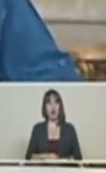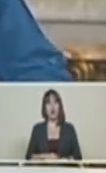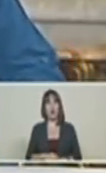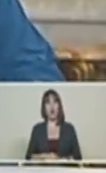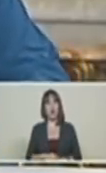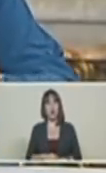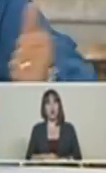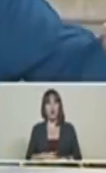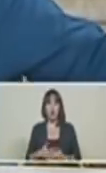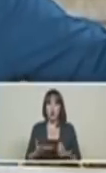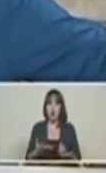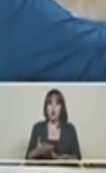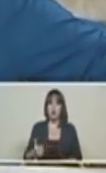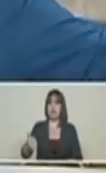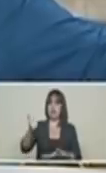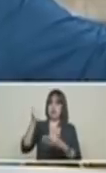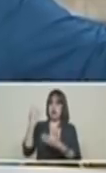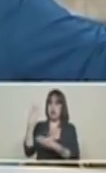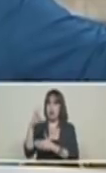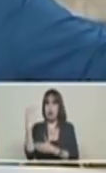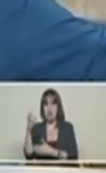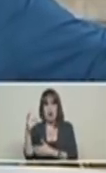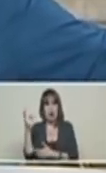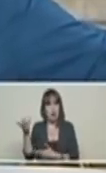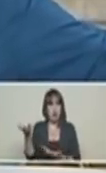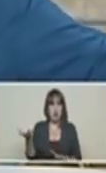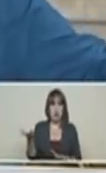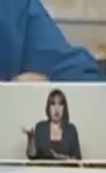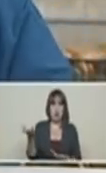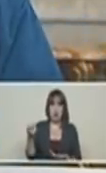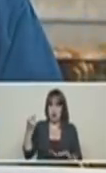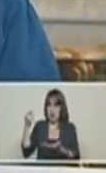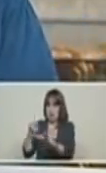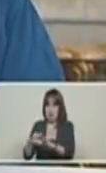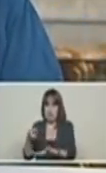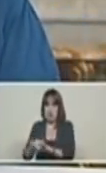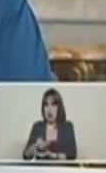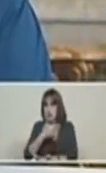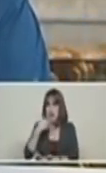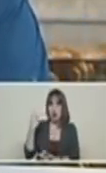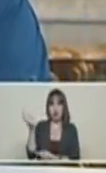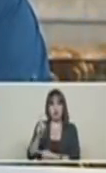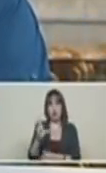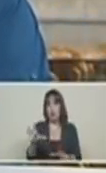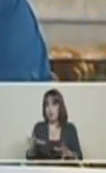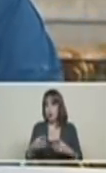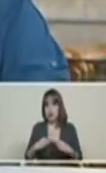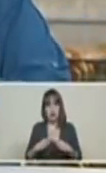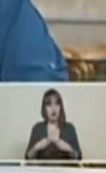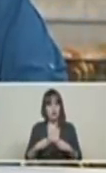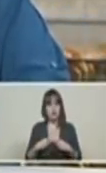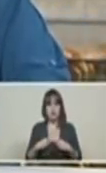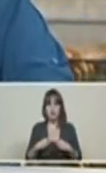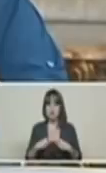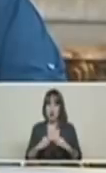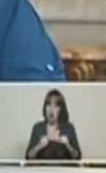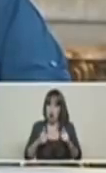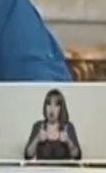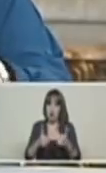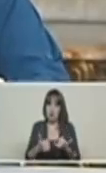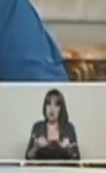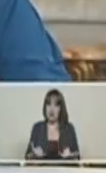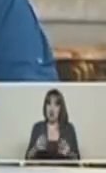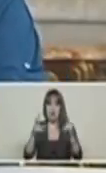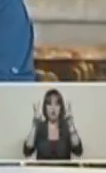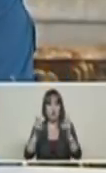Para que se beneficien las lacras de las mafias colombianas. No vamos a aceptar eso ahora. Hemos iniciado una nueva era, una